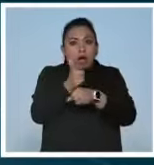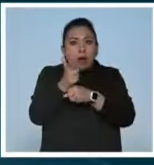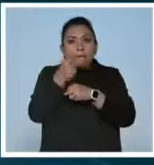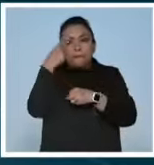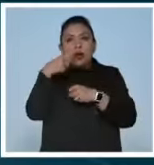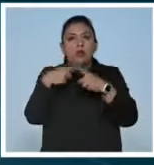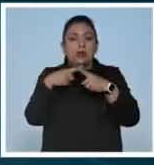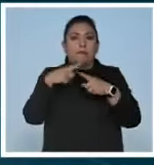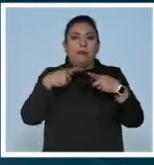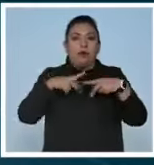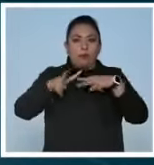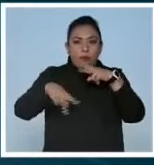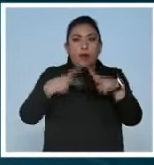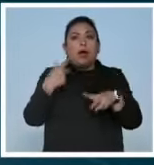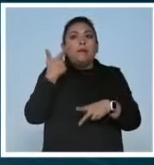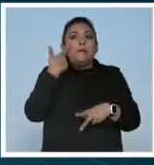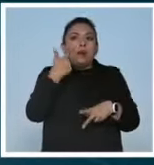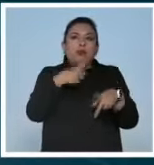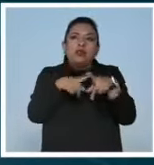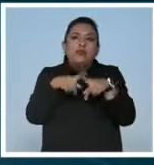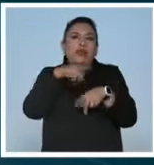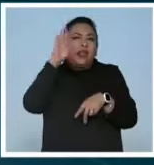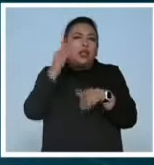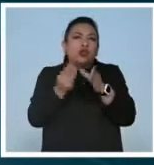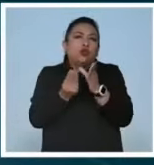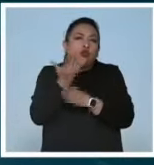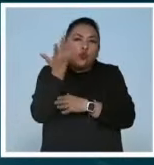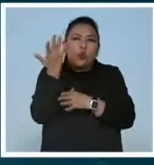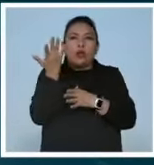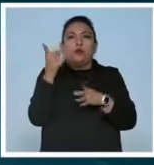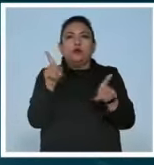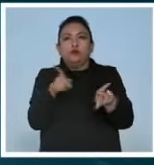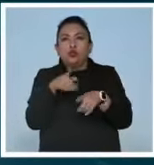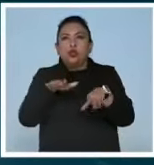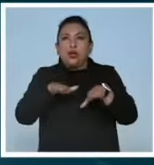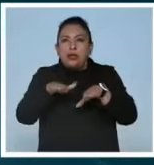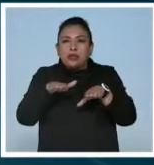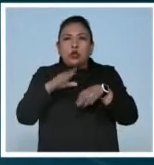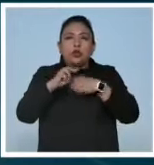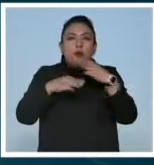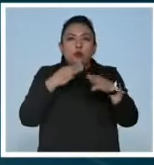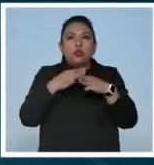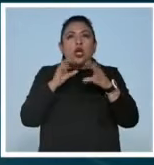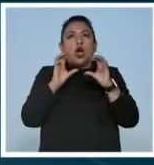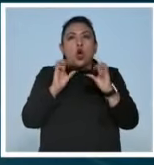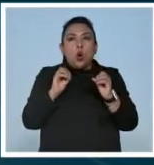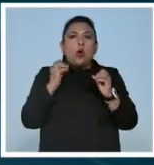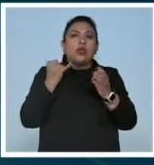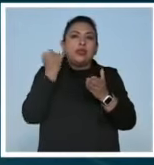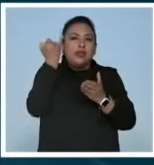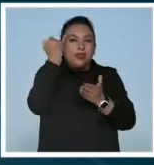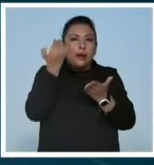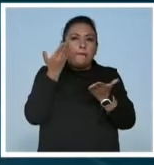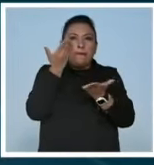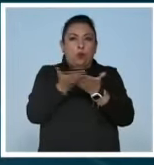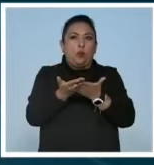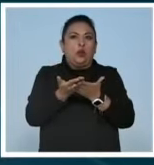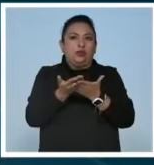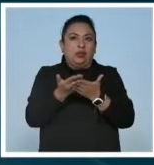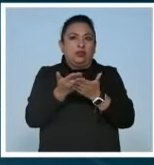para los asistentes donde pueden encontrar desde talentos emergentes de la escena de la música electrónica mundial hasta propuestas más